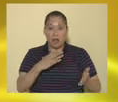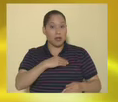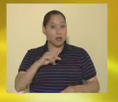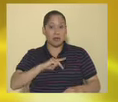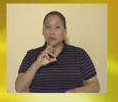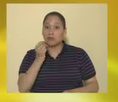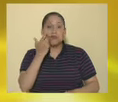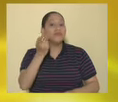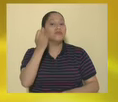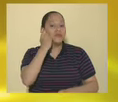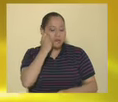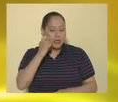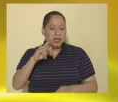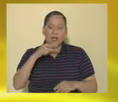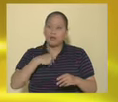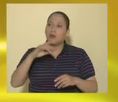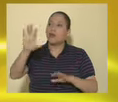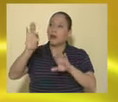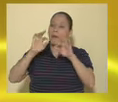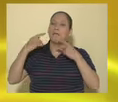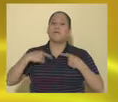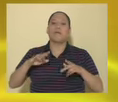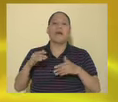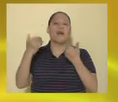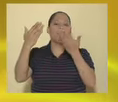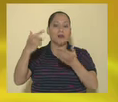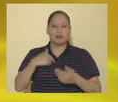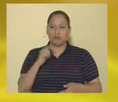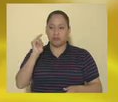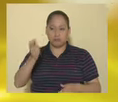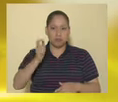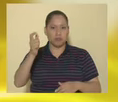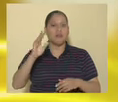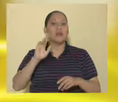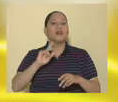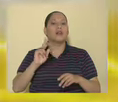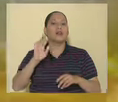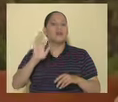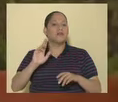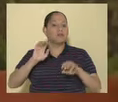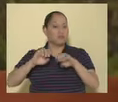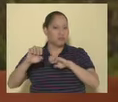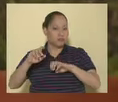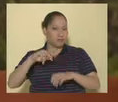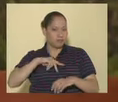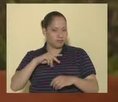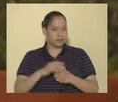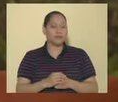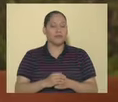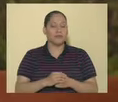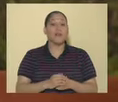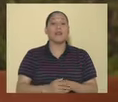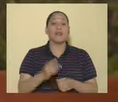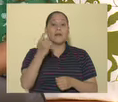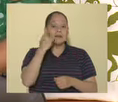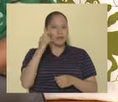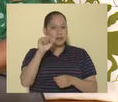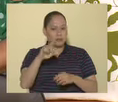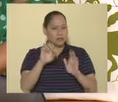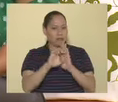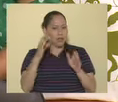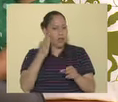Para que realmente la empresa siga subsistiendo y la empresa siga funcionando. Y también ahorita ya en la actualidad, la cantidad